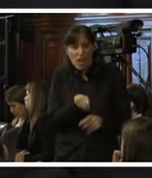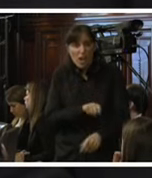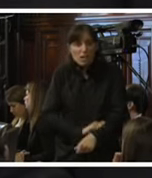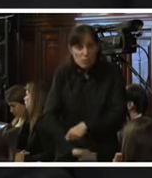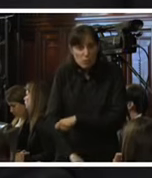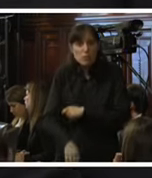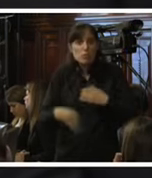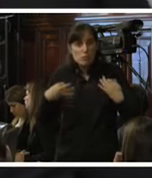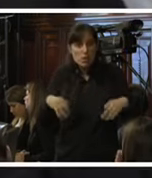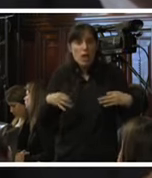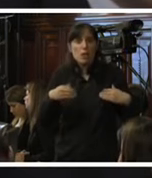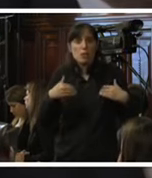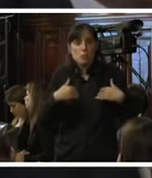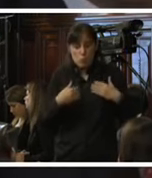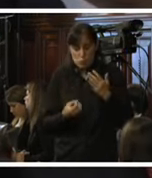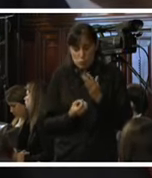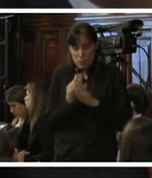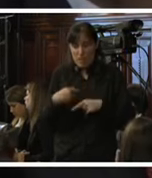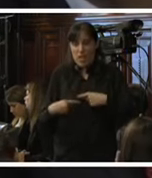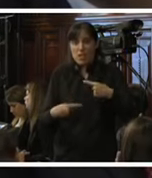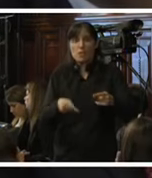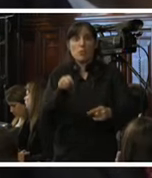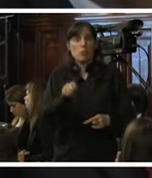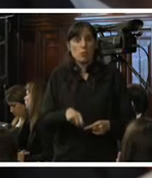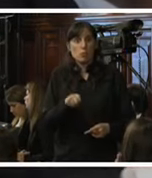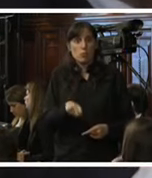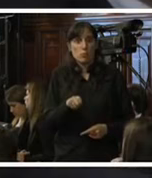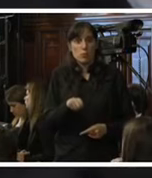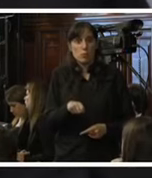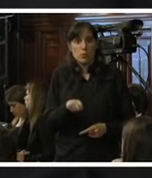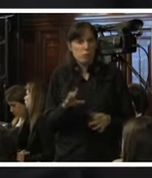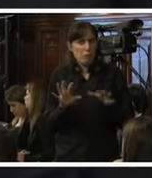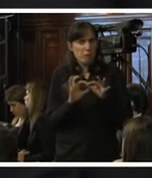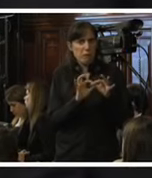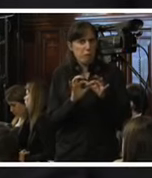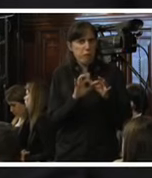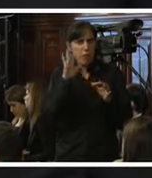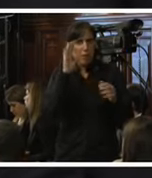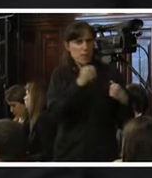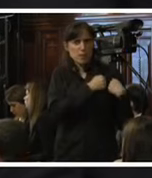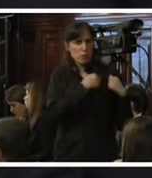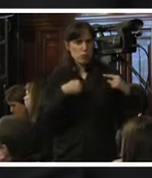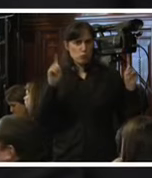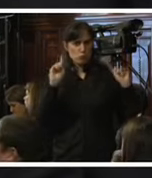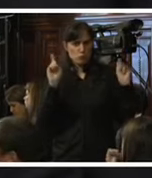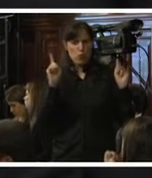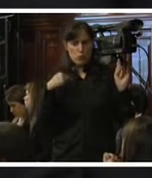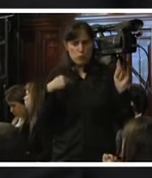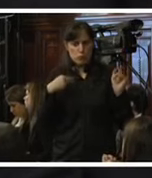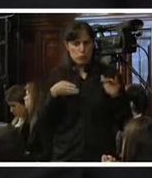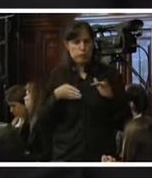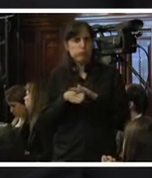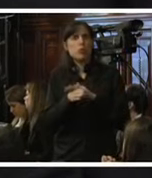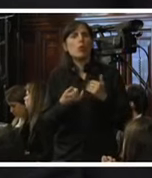Yo soy componente de esta nueva generación de jueces que no tengo vinculación con la dictadura. Entré en la época de concursos y desde ese momento